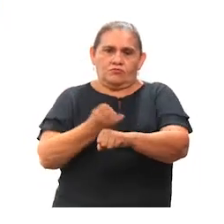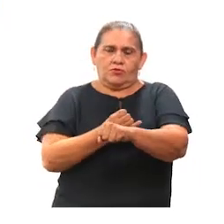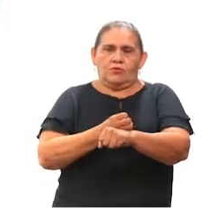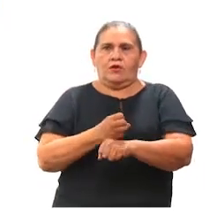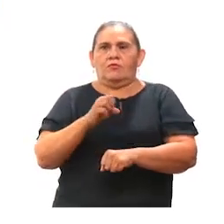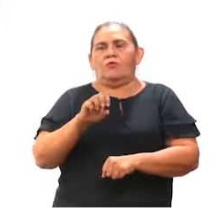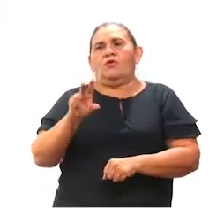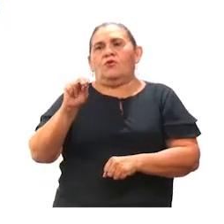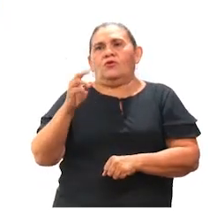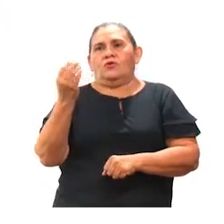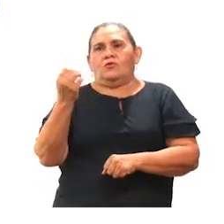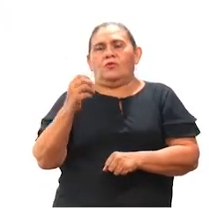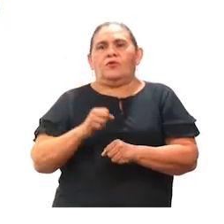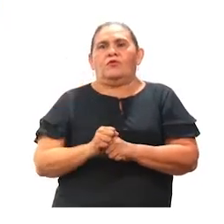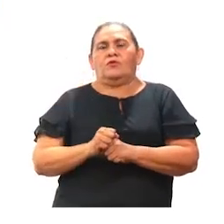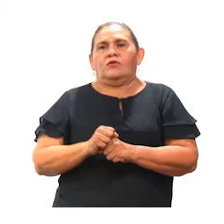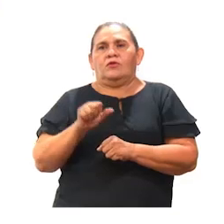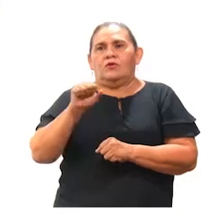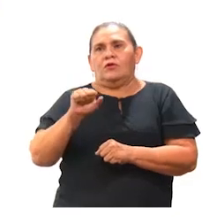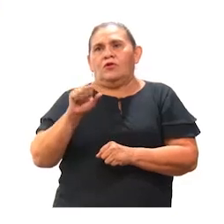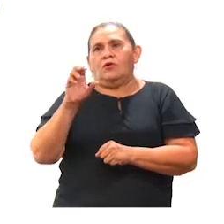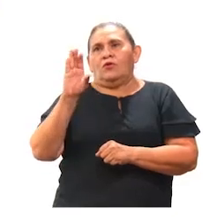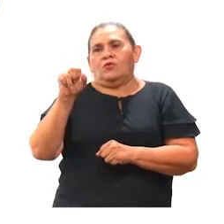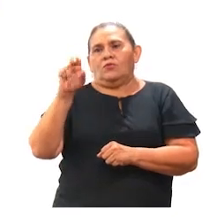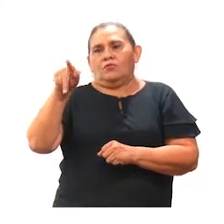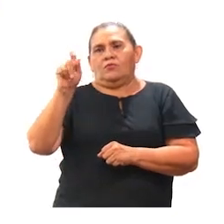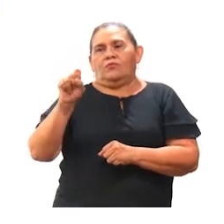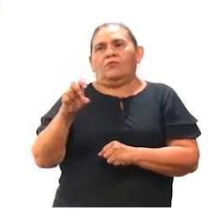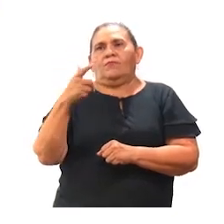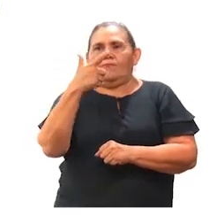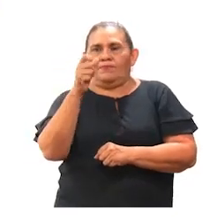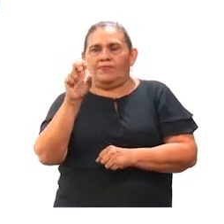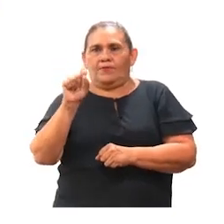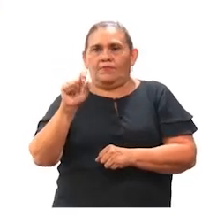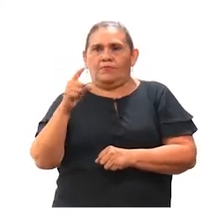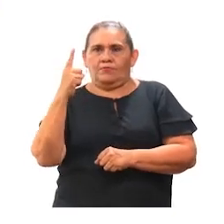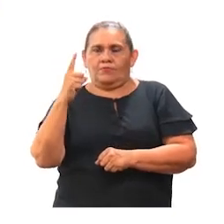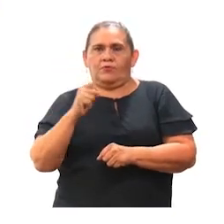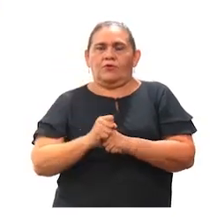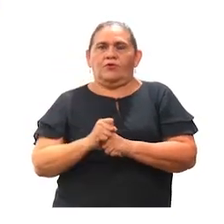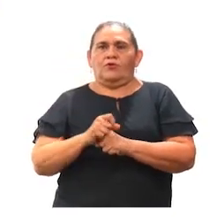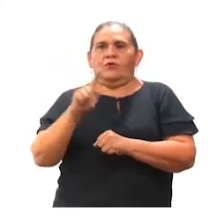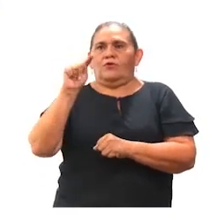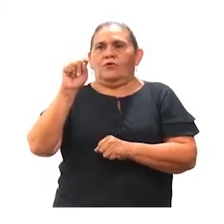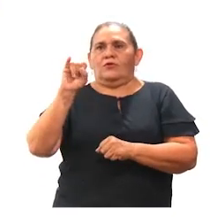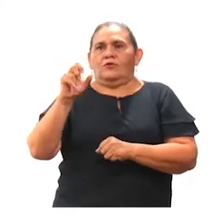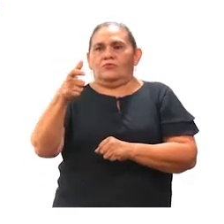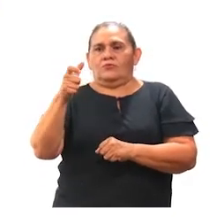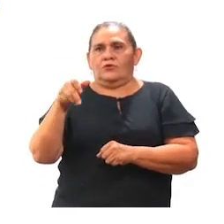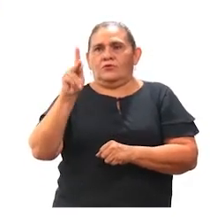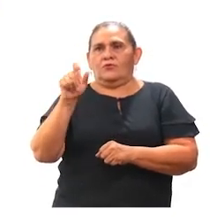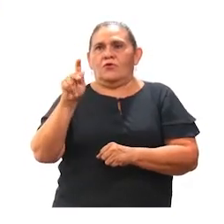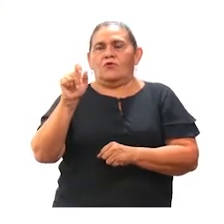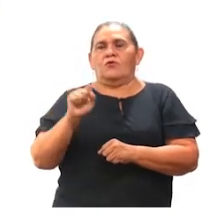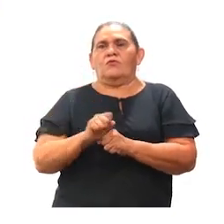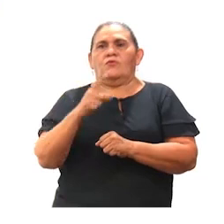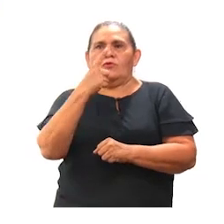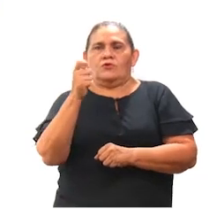Acanqué 951, Concal 725, Tixcocop 703,